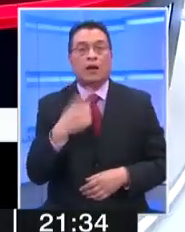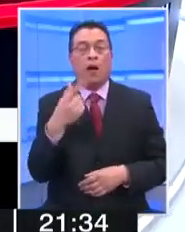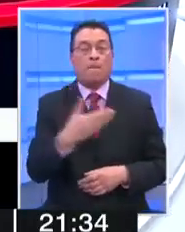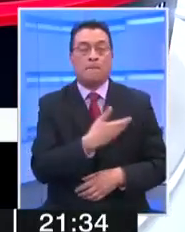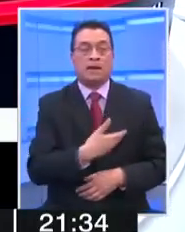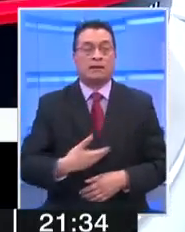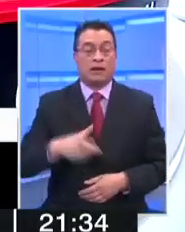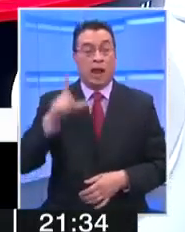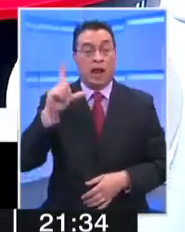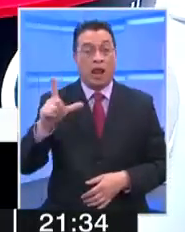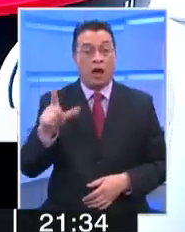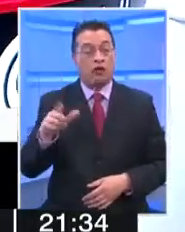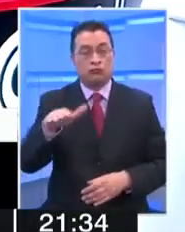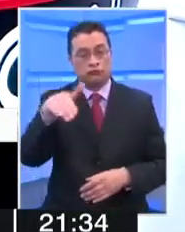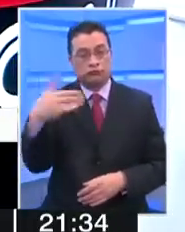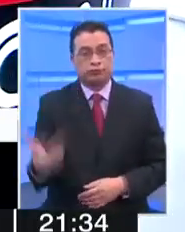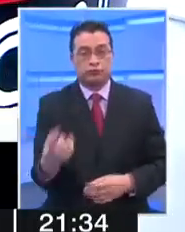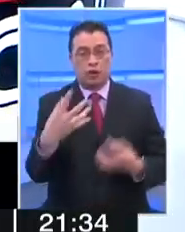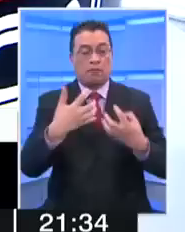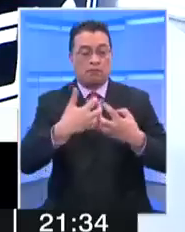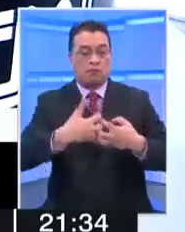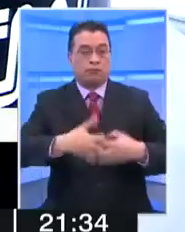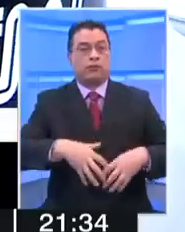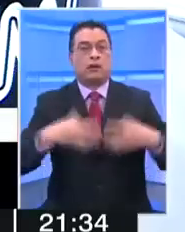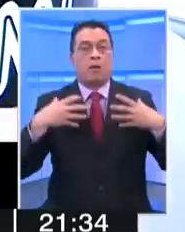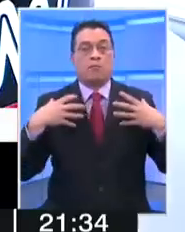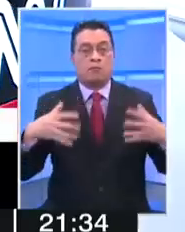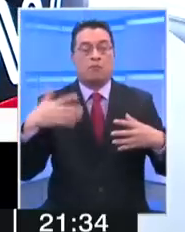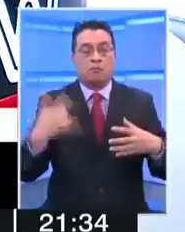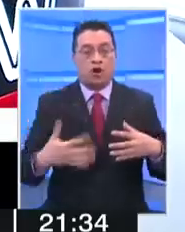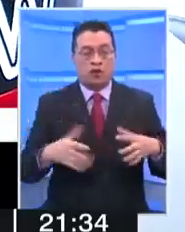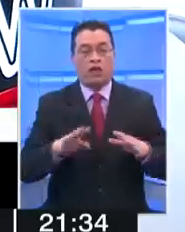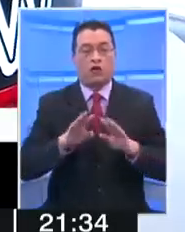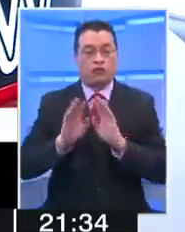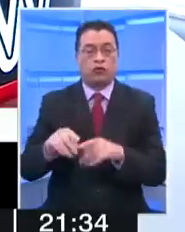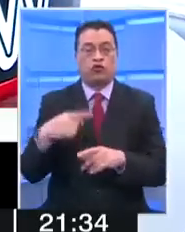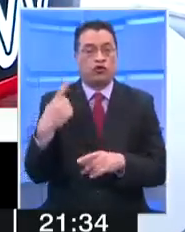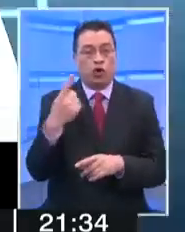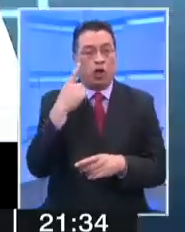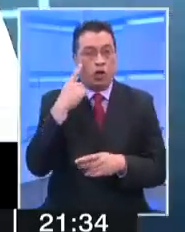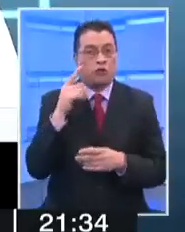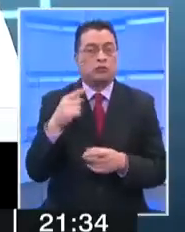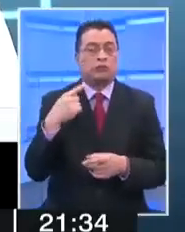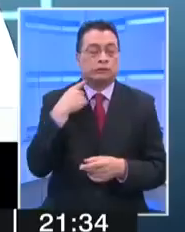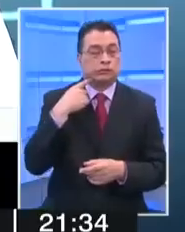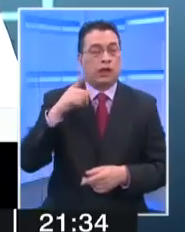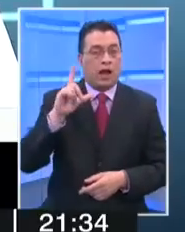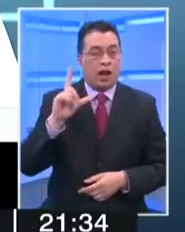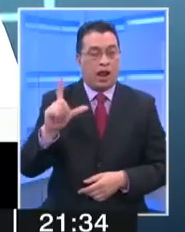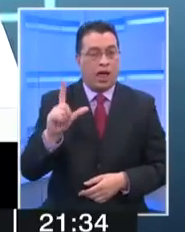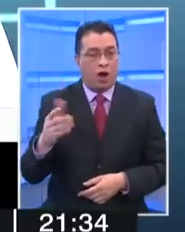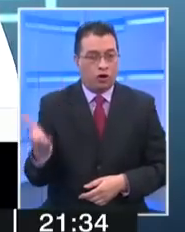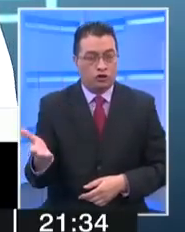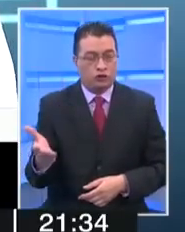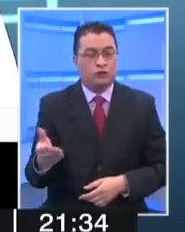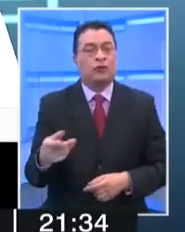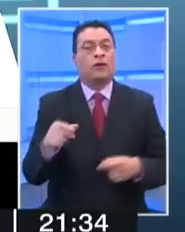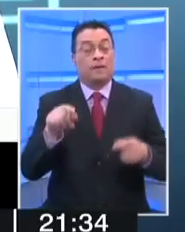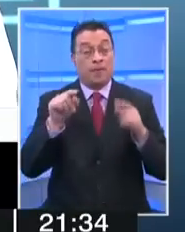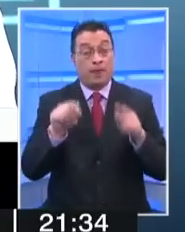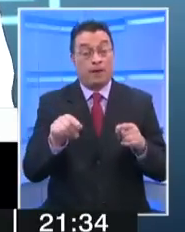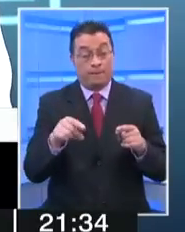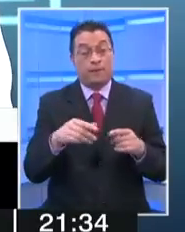presidencial de Lago porque se le cae una maquinaria electoral importante con aquellos que creen contar y En definitiva